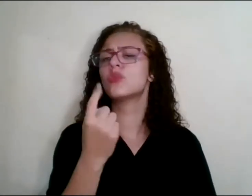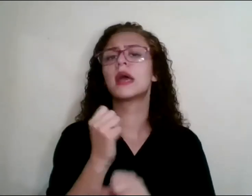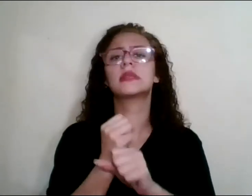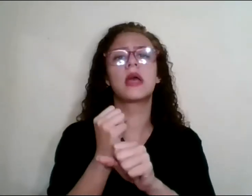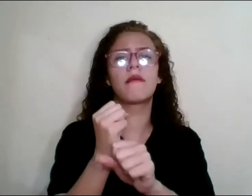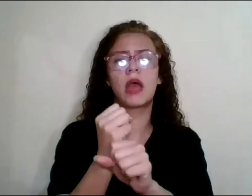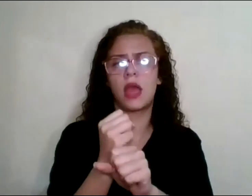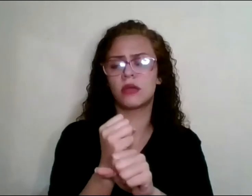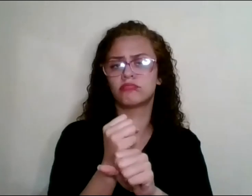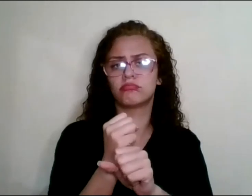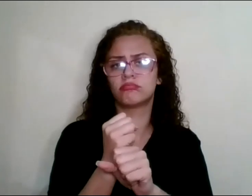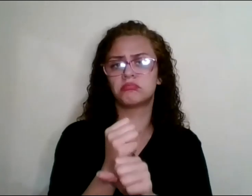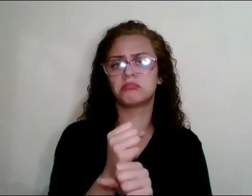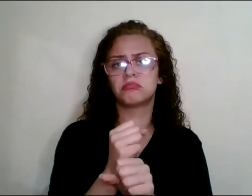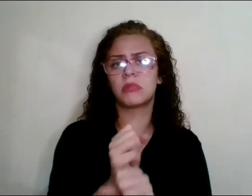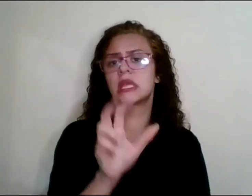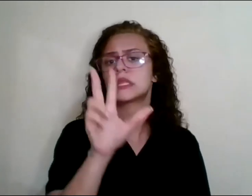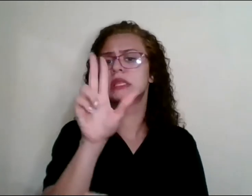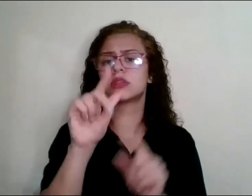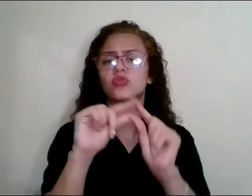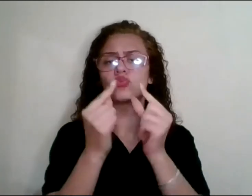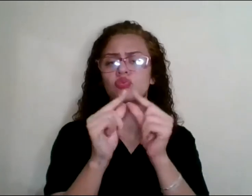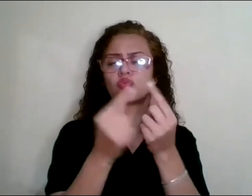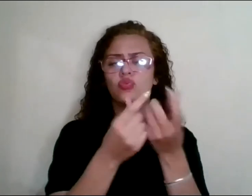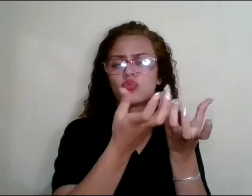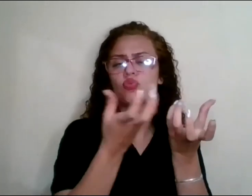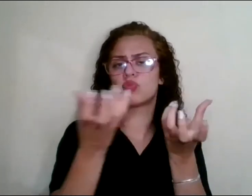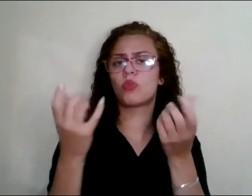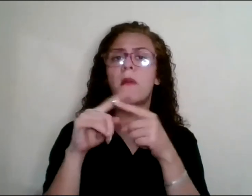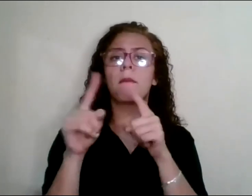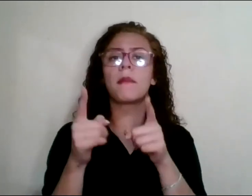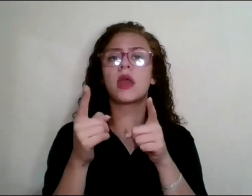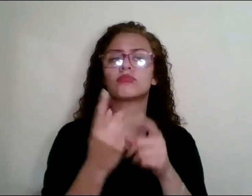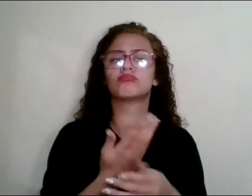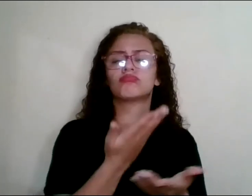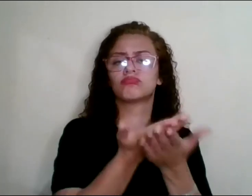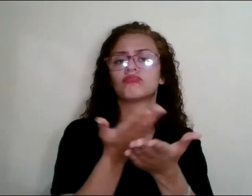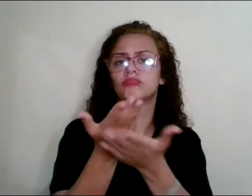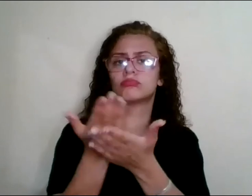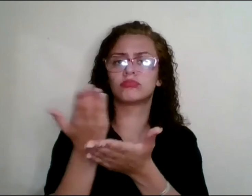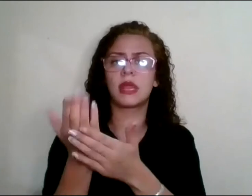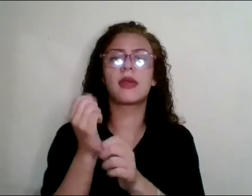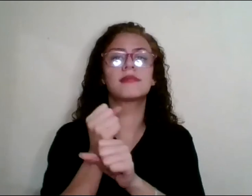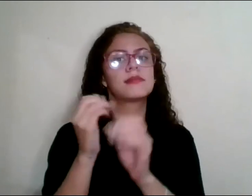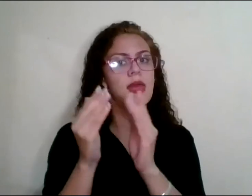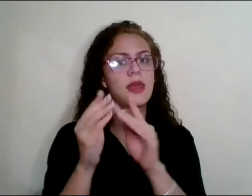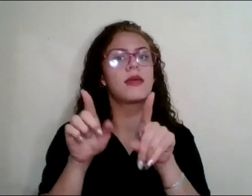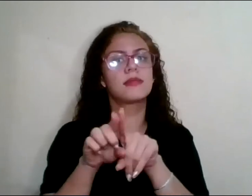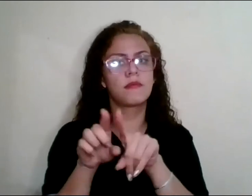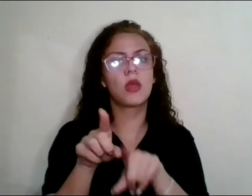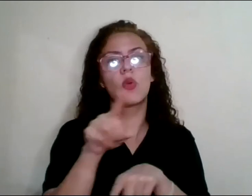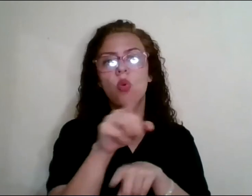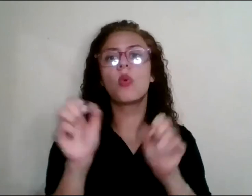trabajar 3, pero les vamos a dejar la tarea también de que